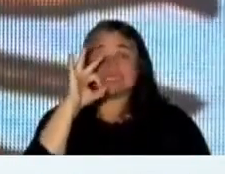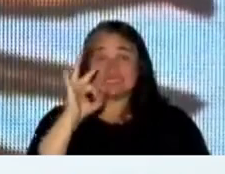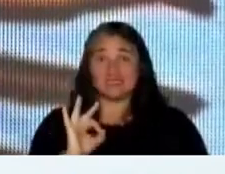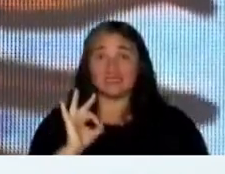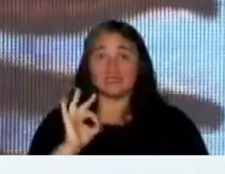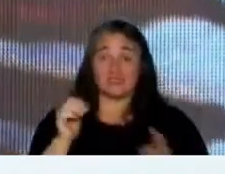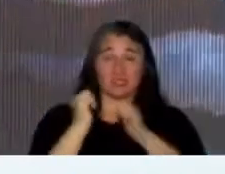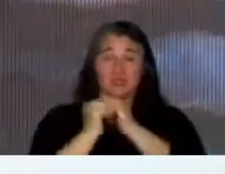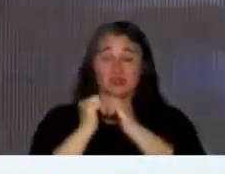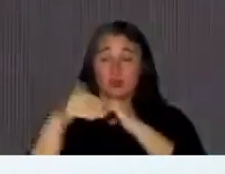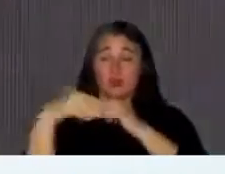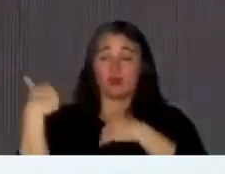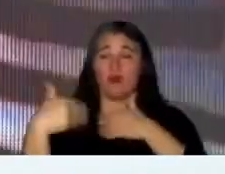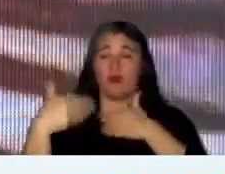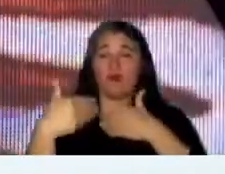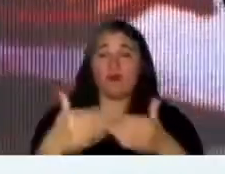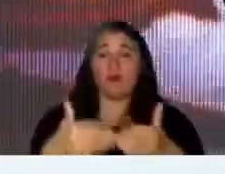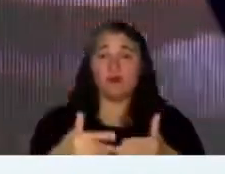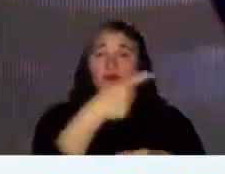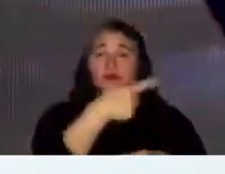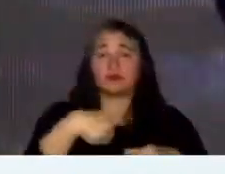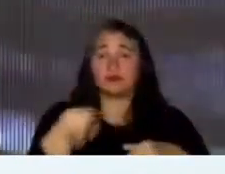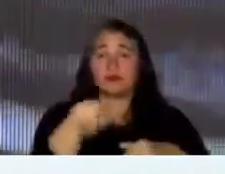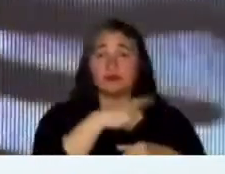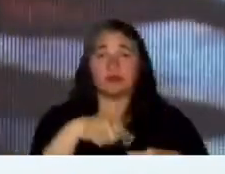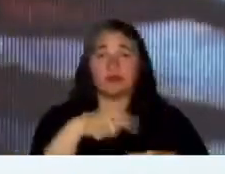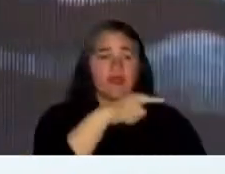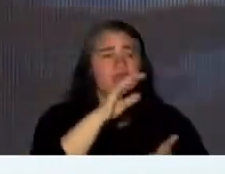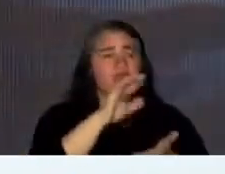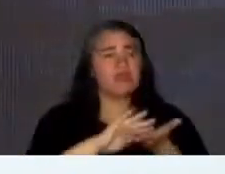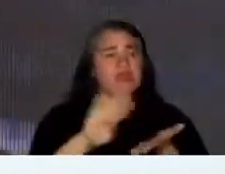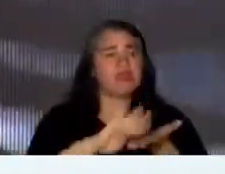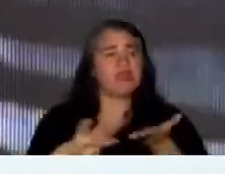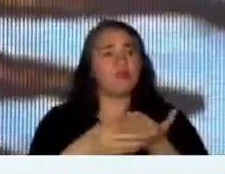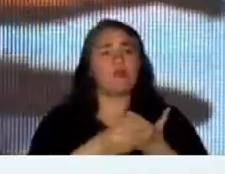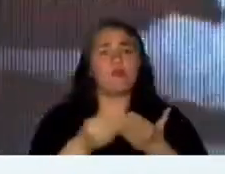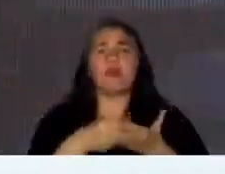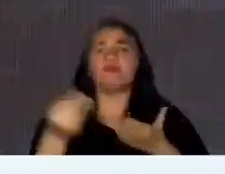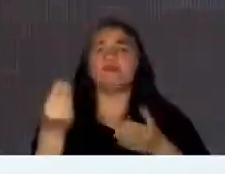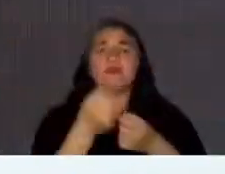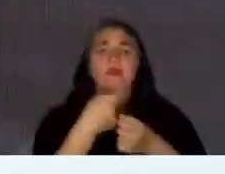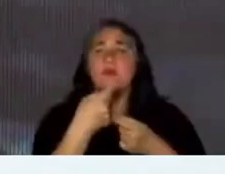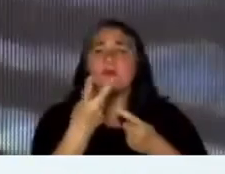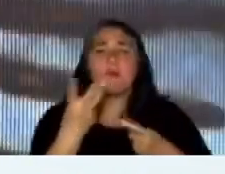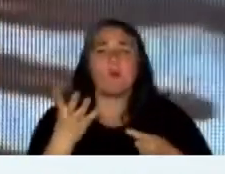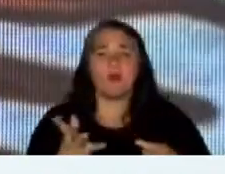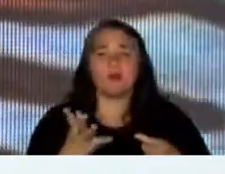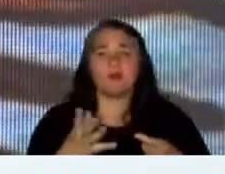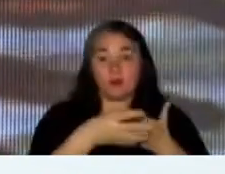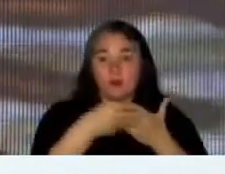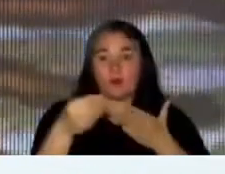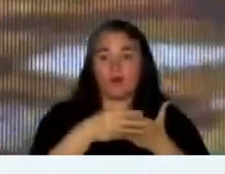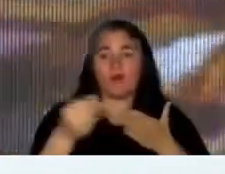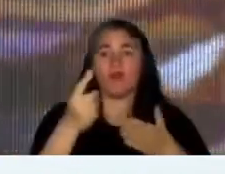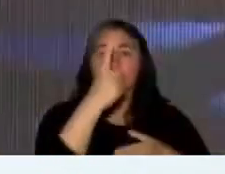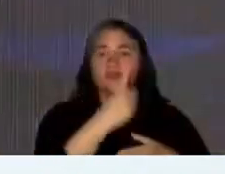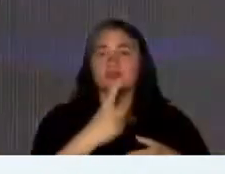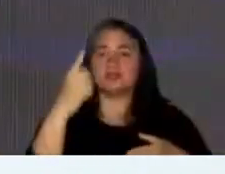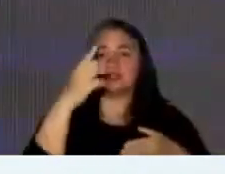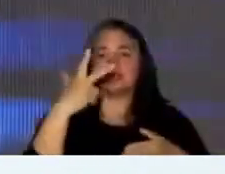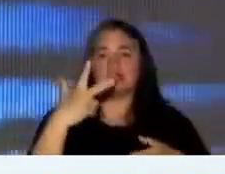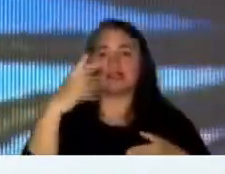inversiones sobre industrias, sobre las cuestiones comerciales, sobre el valor agregado, sobre